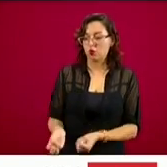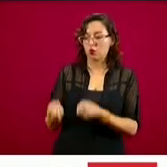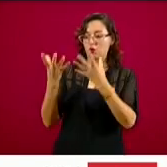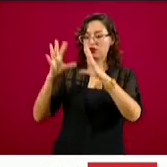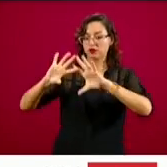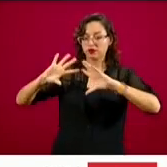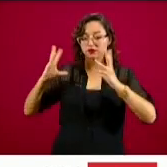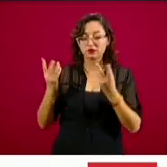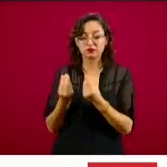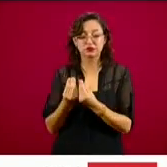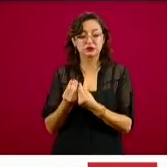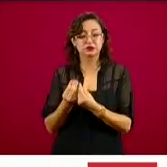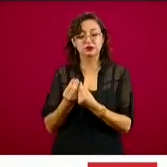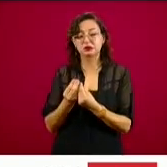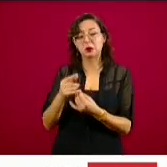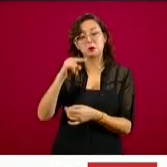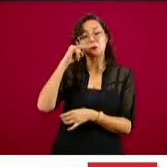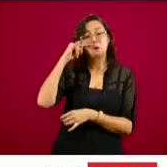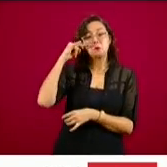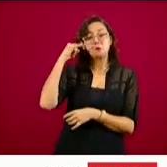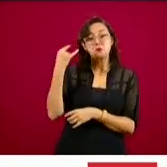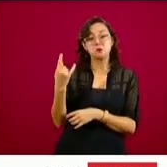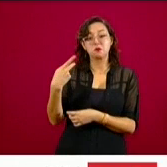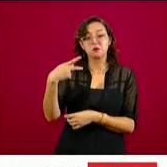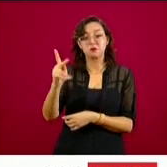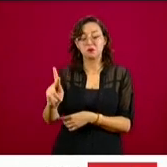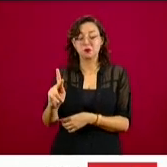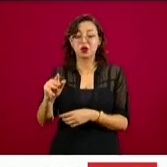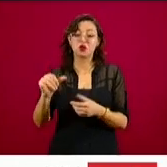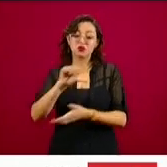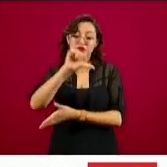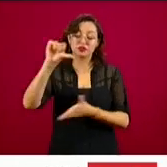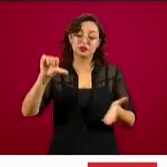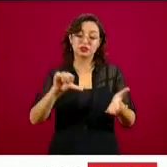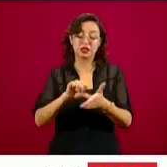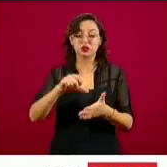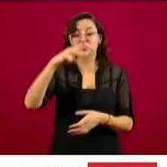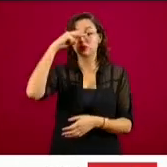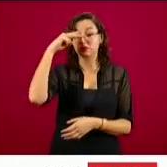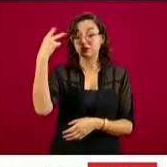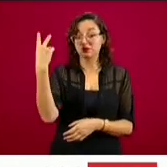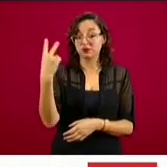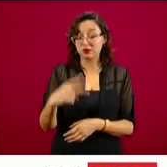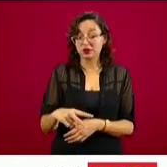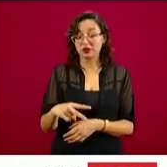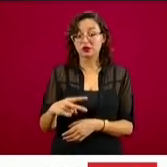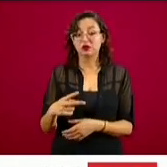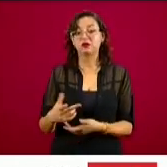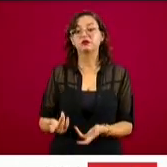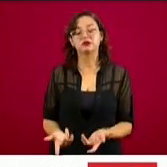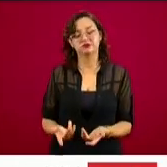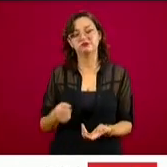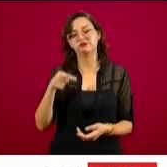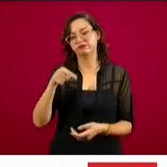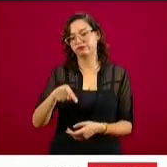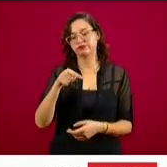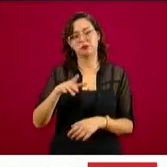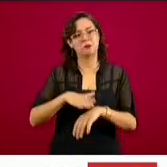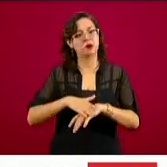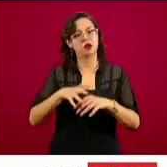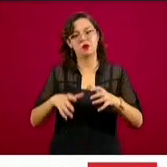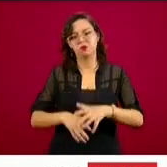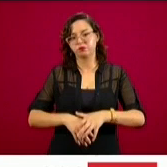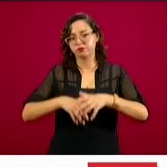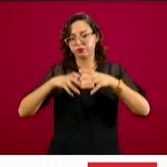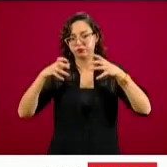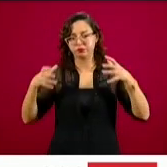Es demasiado pequeño para que se vea, pero la zona metropolitana del Valle de México, como lo hemos dicho cada tarde, es donde existe la mayor intensidad